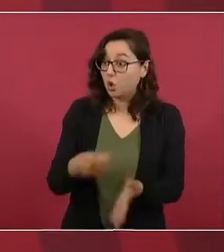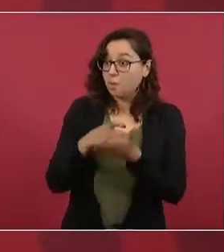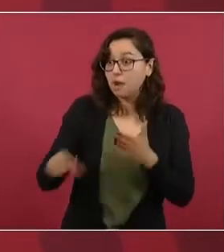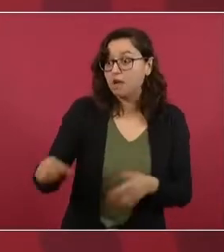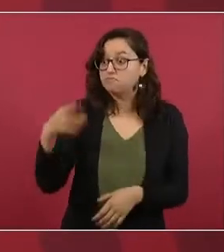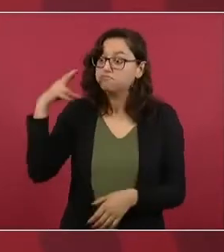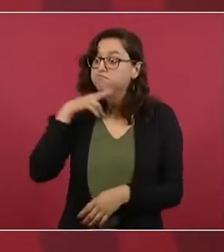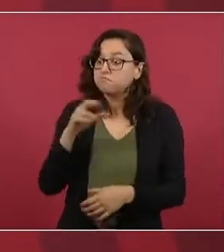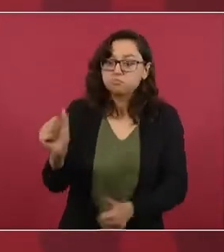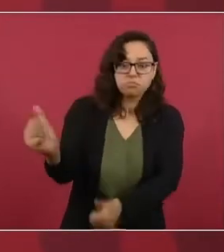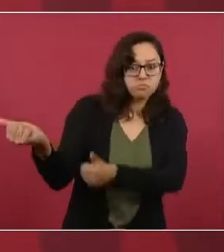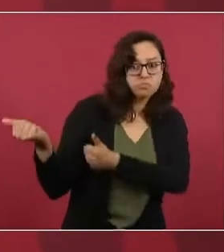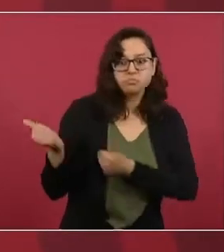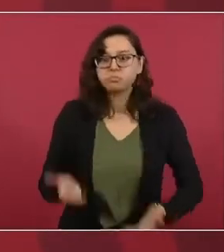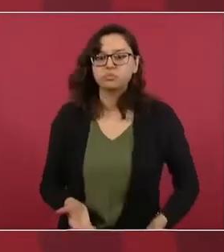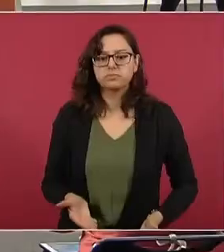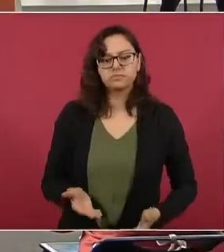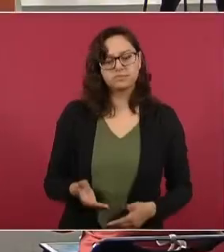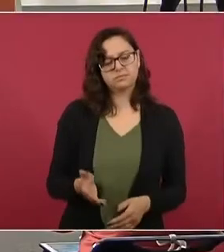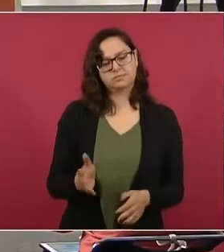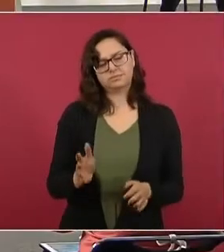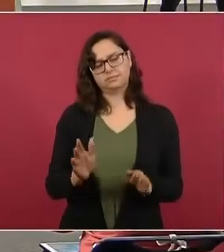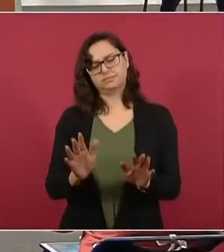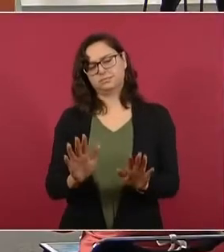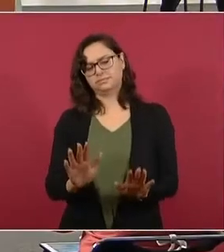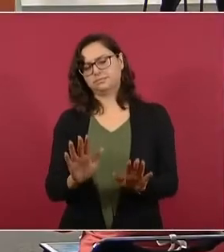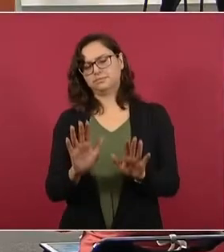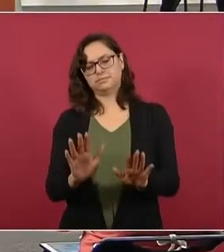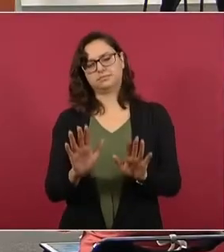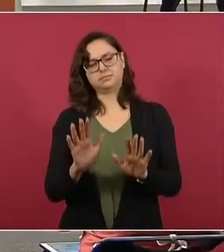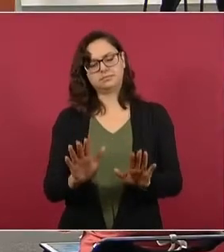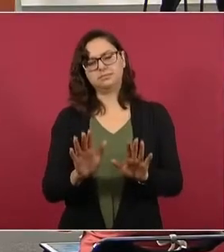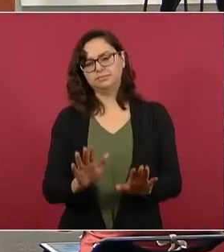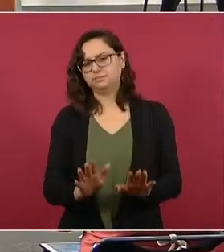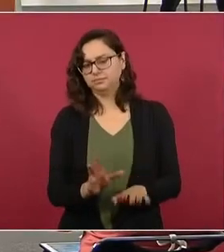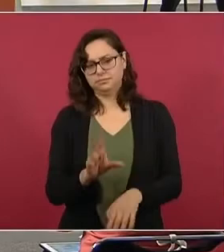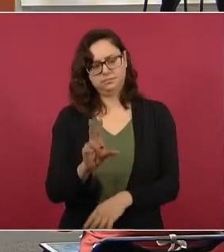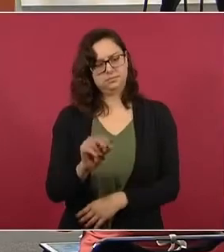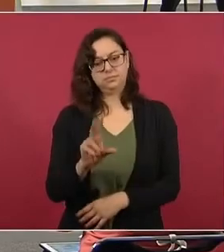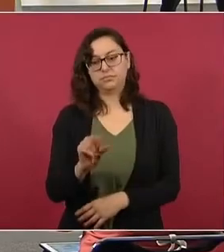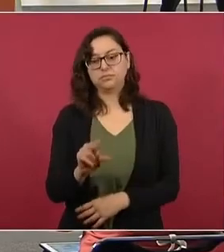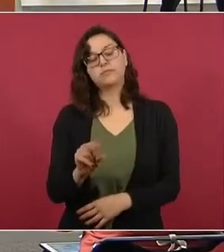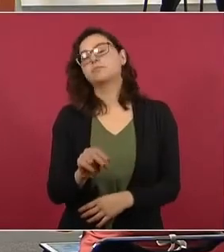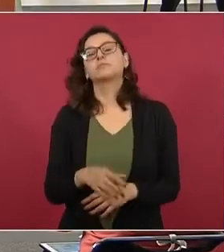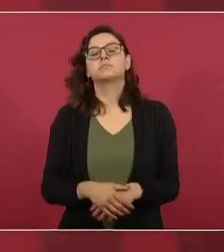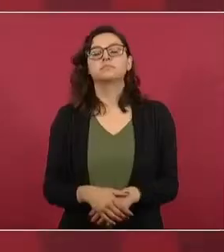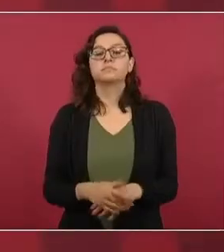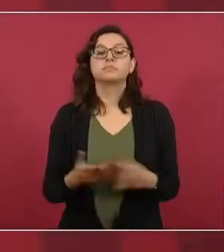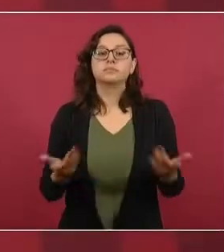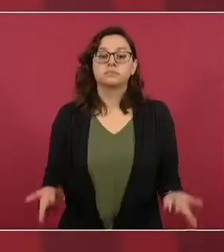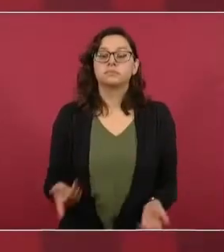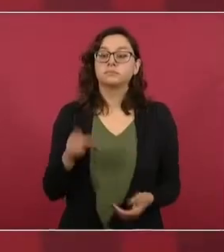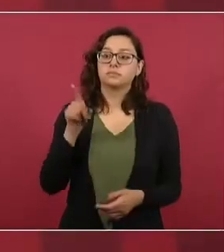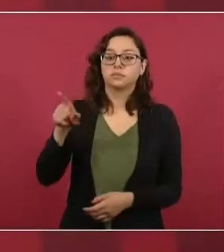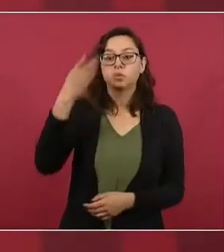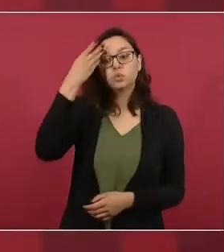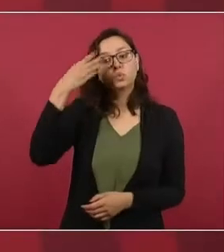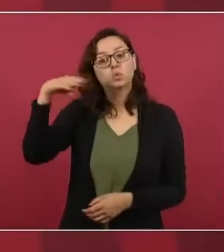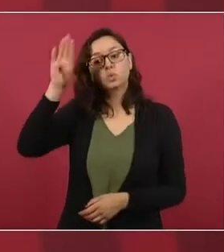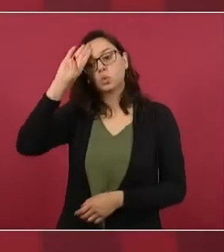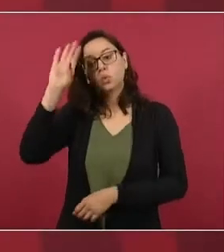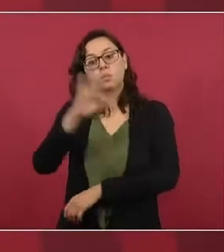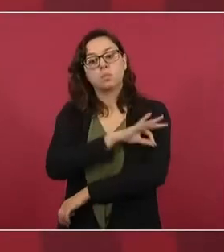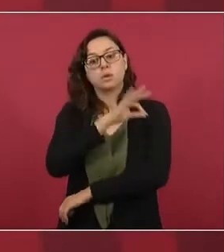una contratación ni el uso, son dos cosas diferentes. Por ejemplo, de la vacuna Abdala, la formulación para